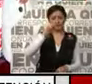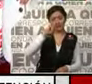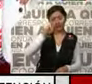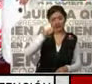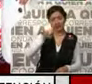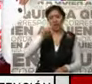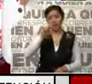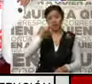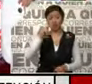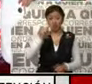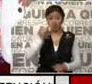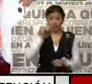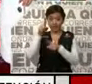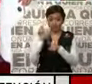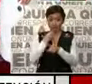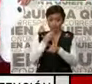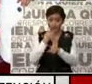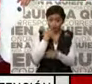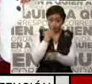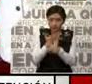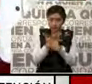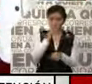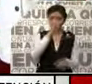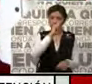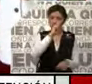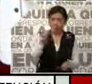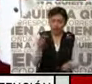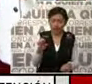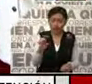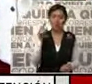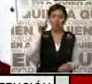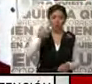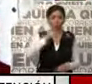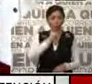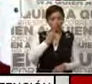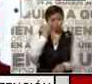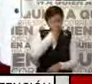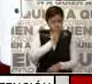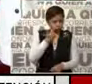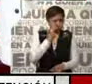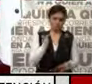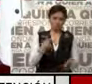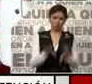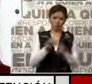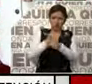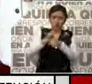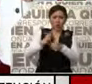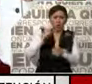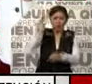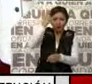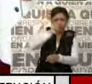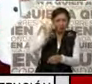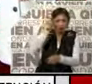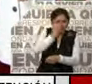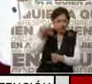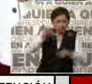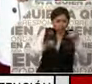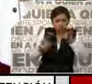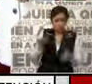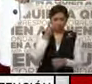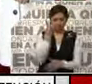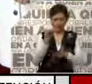general del ISSSTE? Bueno, vamos a solicitar que esto pues lo revise. ¿Cómo es posible que no le puedan dar ese estudio y que luego tenga que tardar más de